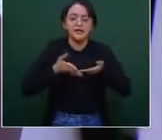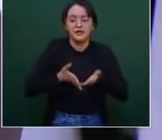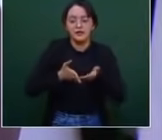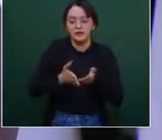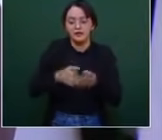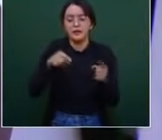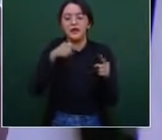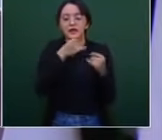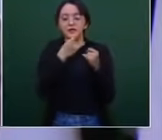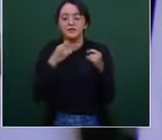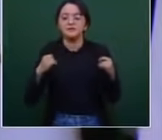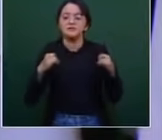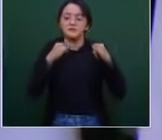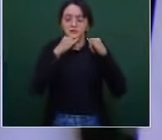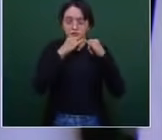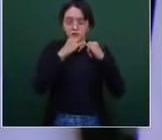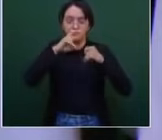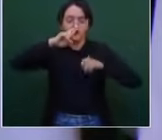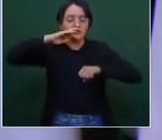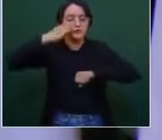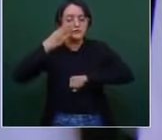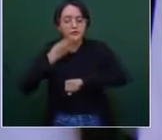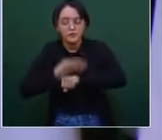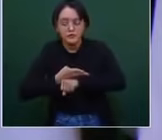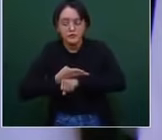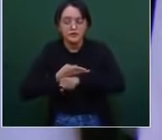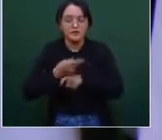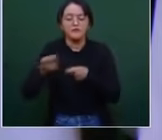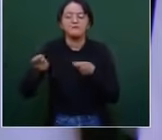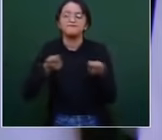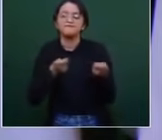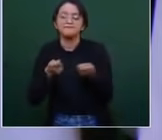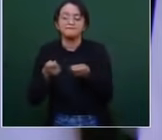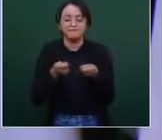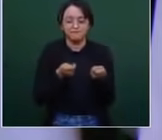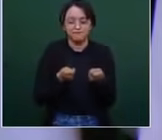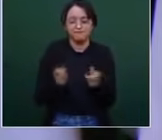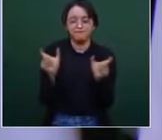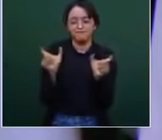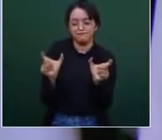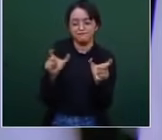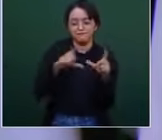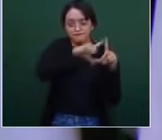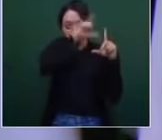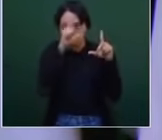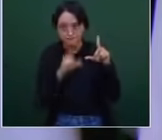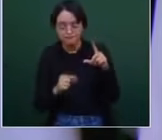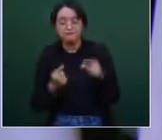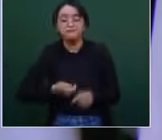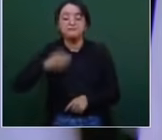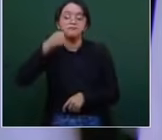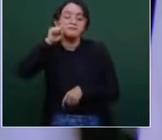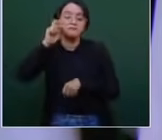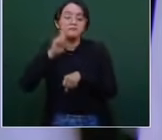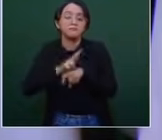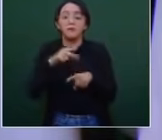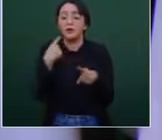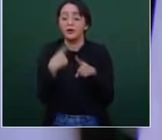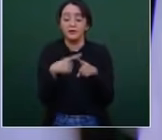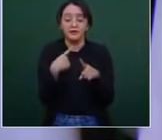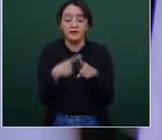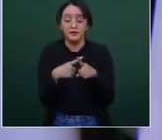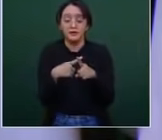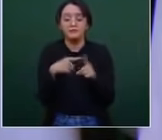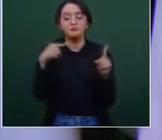entonces la operación de la Armada de México. El primer secretario fue el ilustre